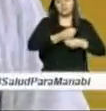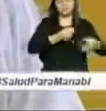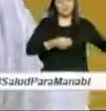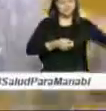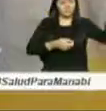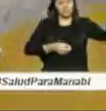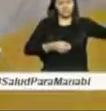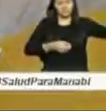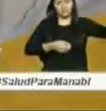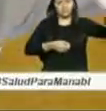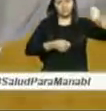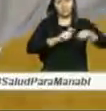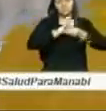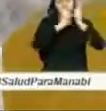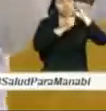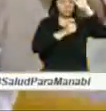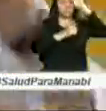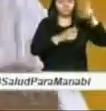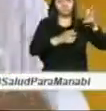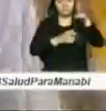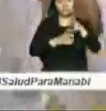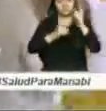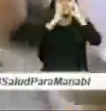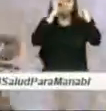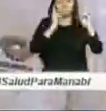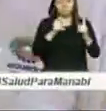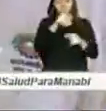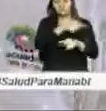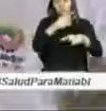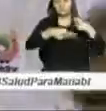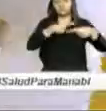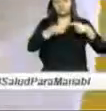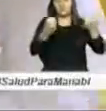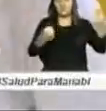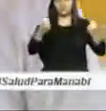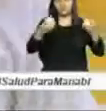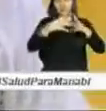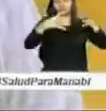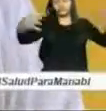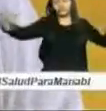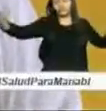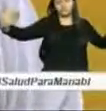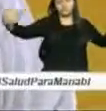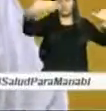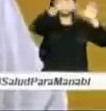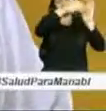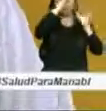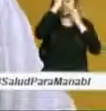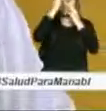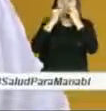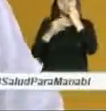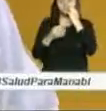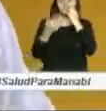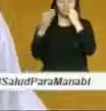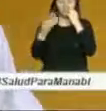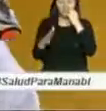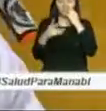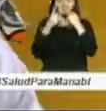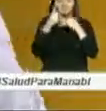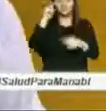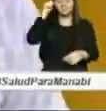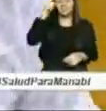tiempo. Mientras se repotencia un hospital, al lado armamos el hospital móvil y se atiende ahí. Y cuando hay una emergencia se lo moviliza. Apenas llegaron. No sé si